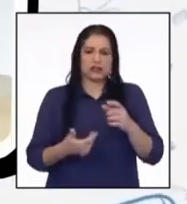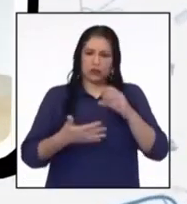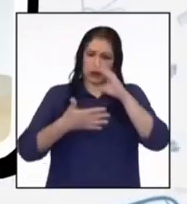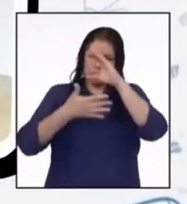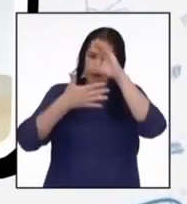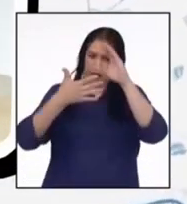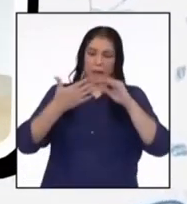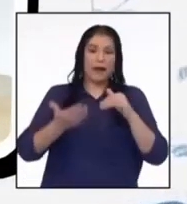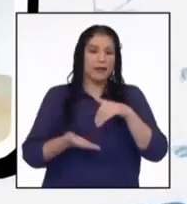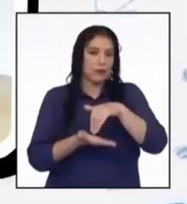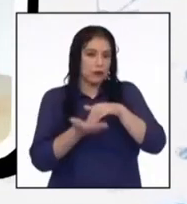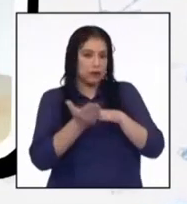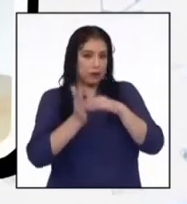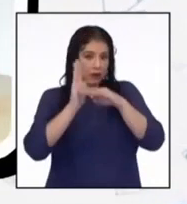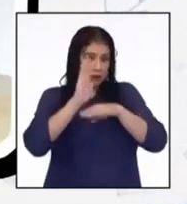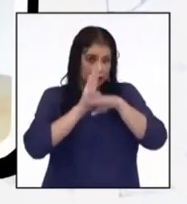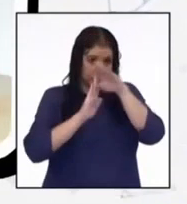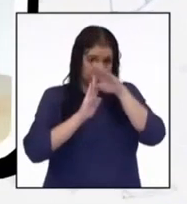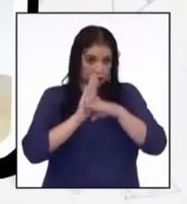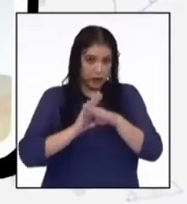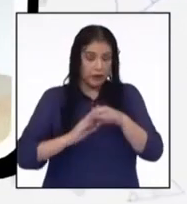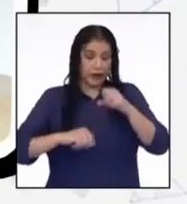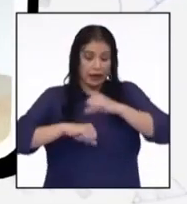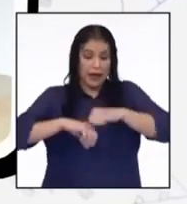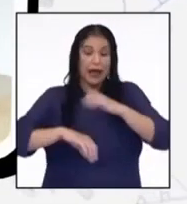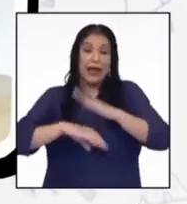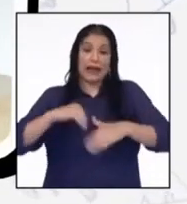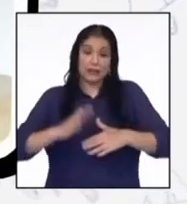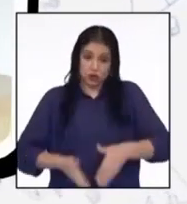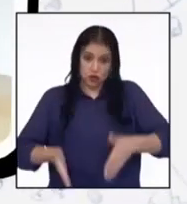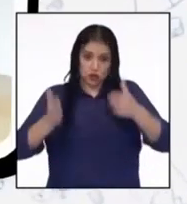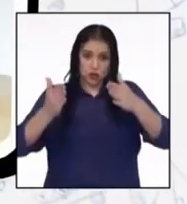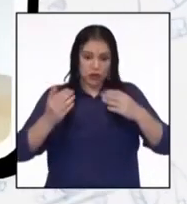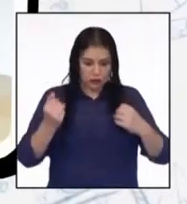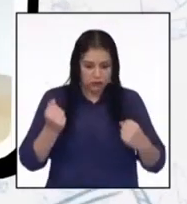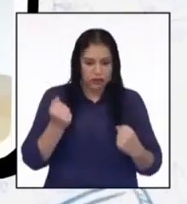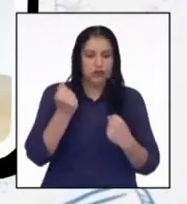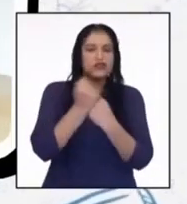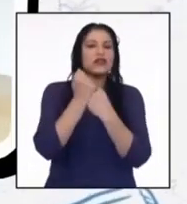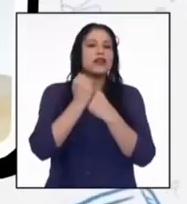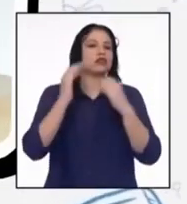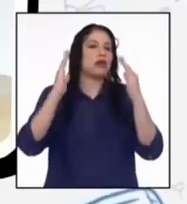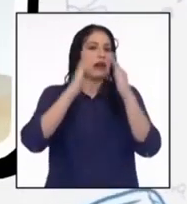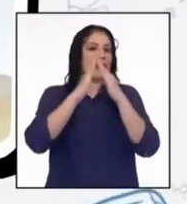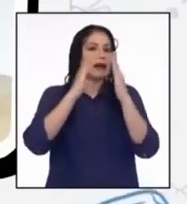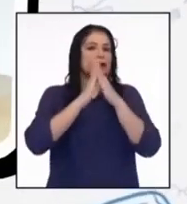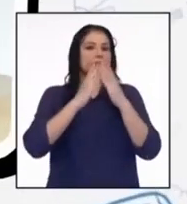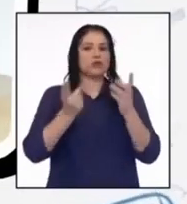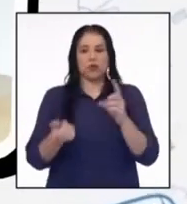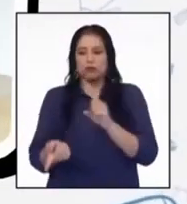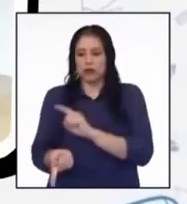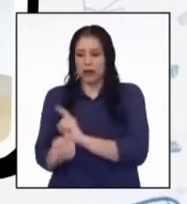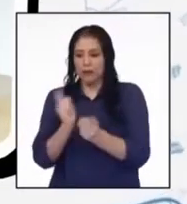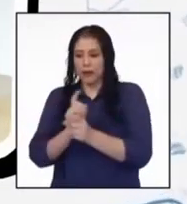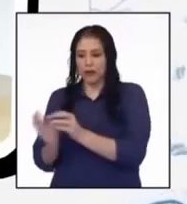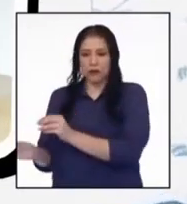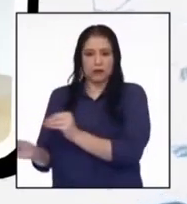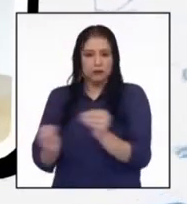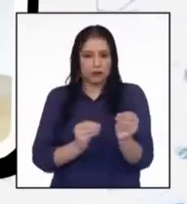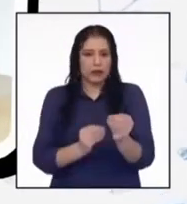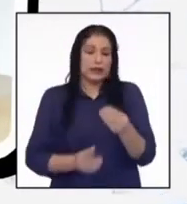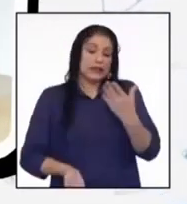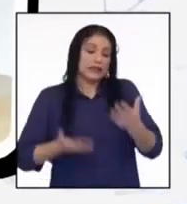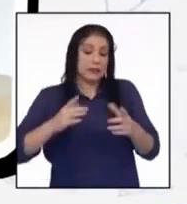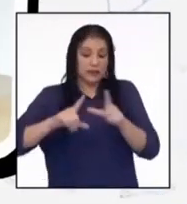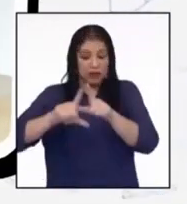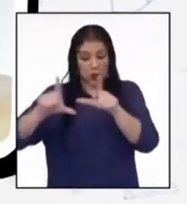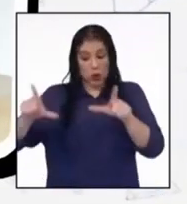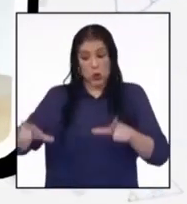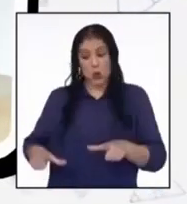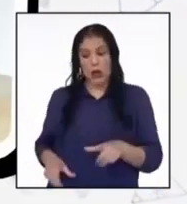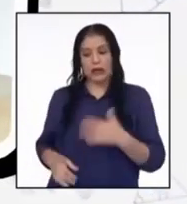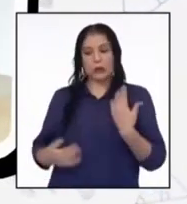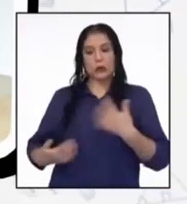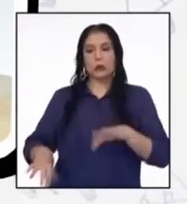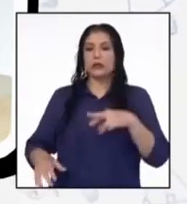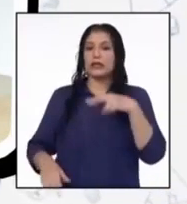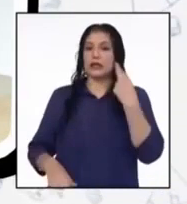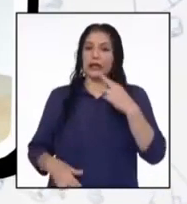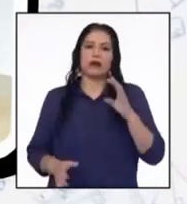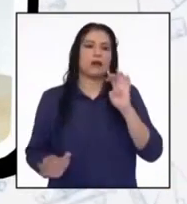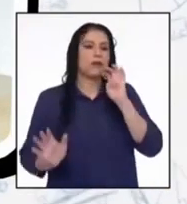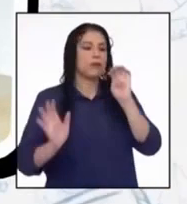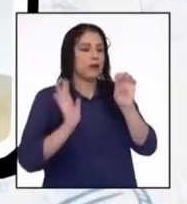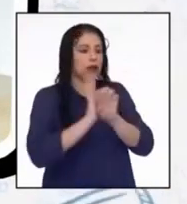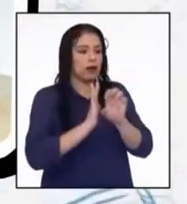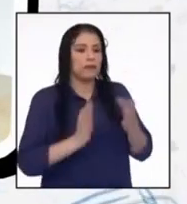factores de vulnerabilidad estructural, reforzando las viviendas o reubicándolas, en caso de que se encuentren en zona de riesgo. Por